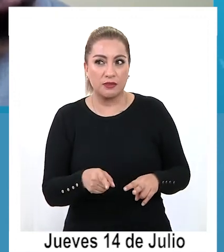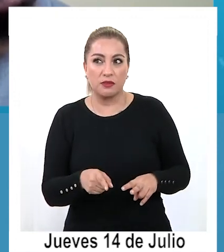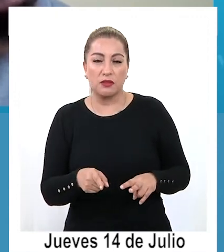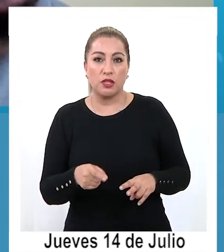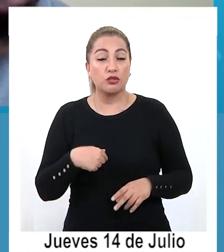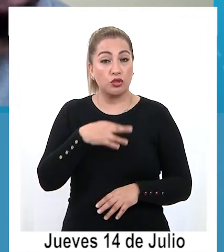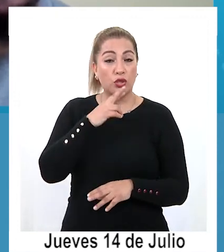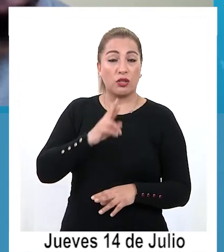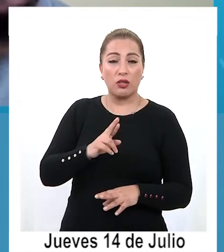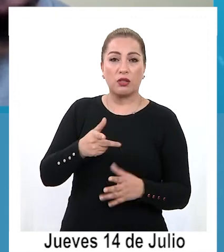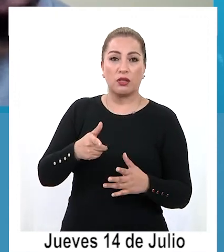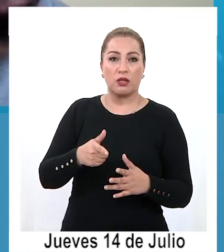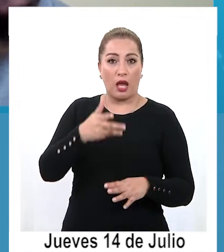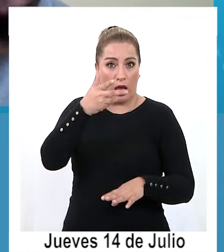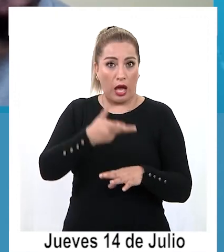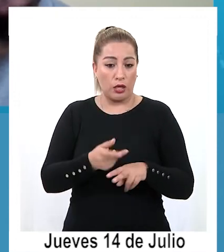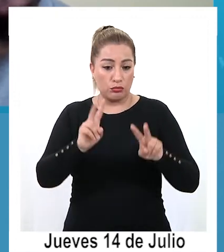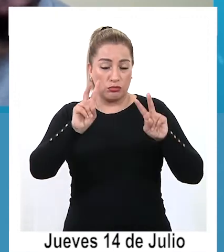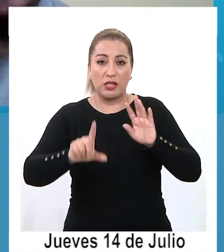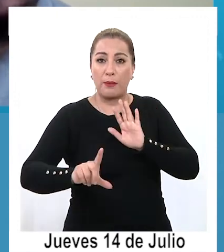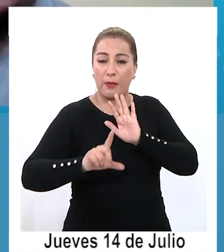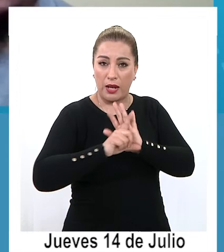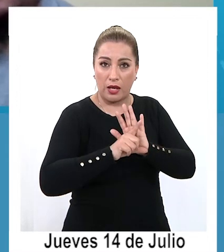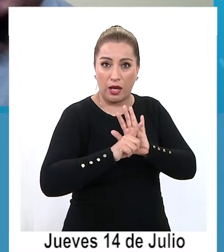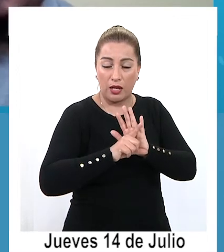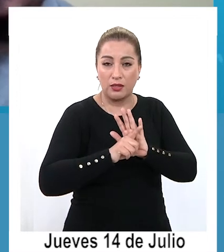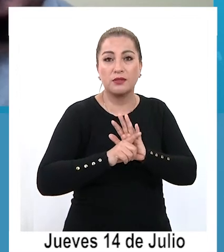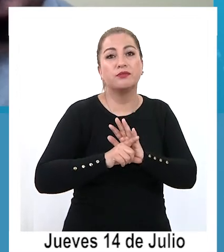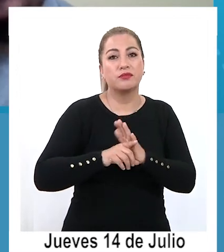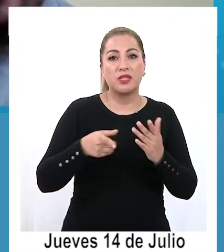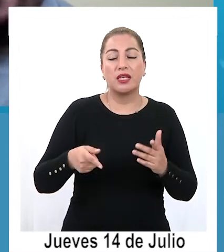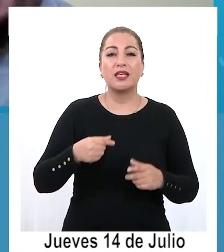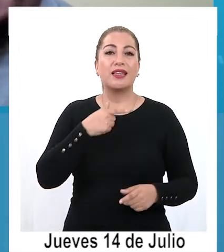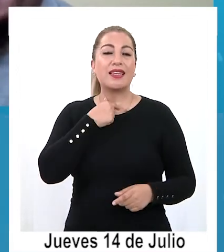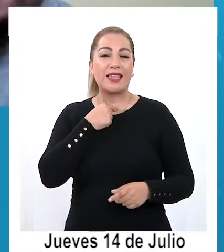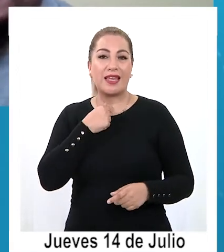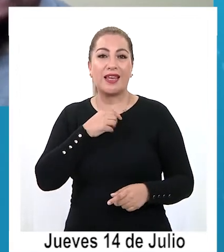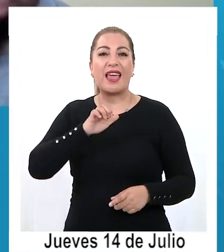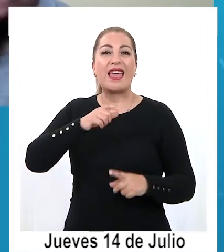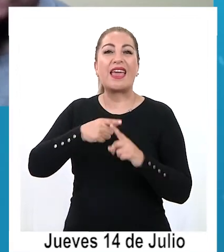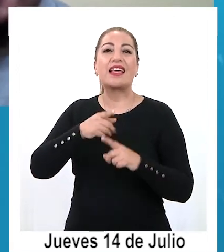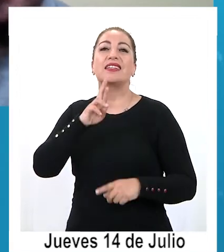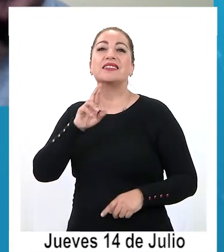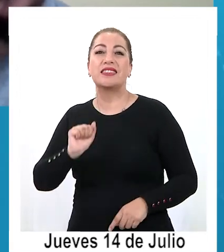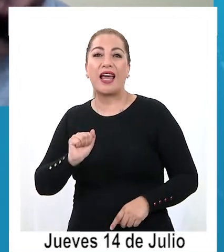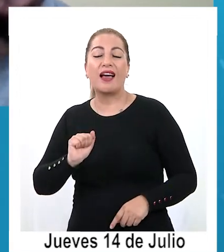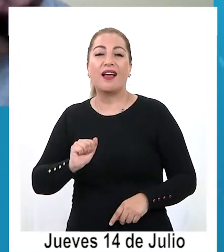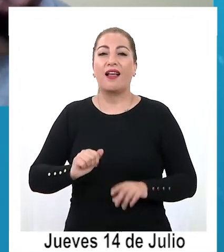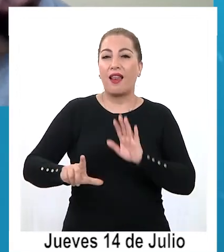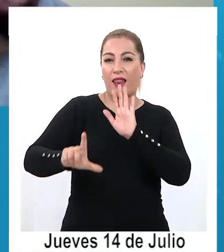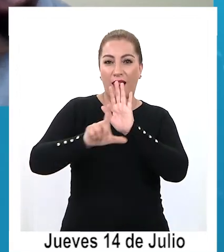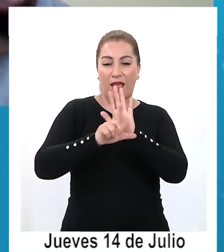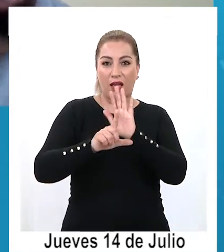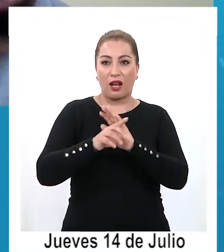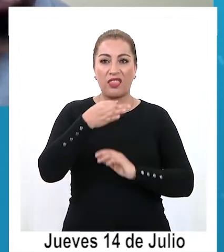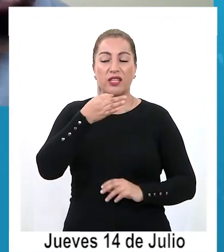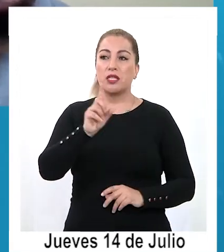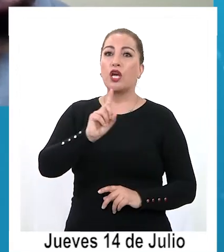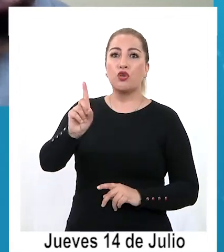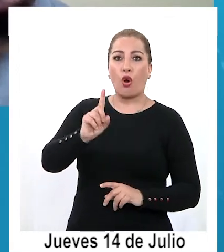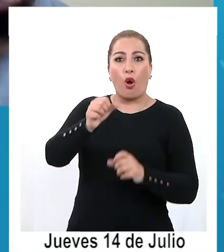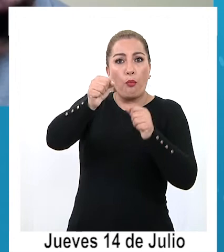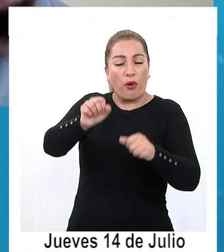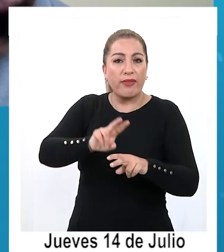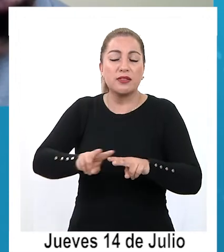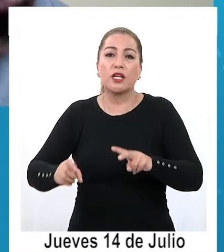ahora, insisto, hay una vía legal y una vía extralegal. Ellos se la están jugando por una vía extralegal, en el sentido de decir, no, es que podemos armar